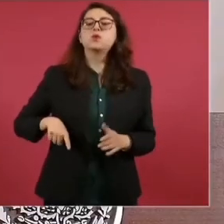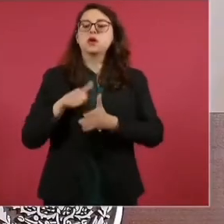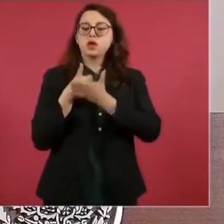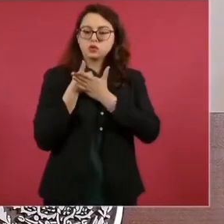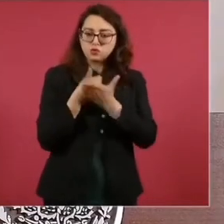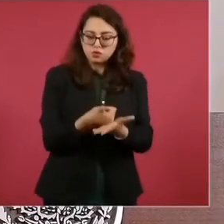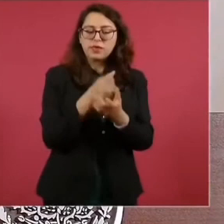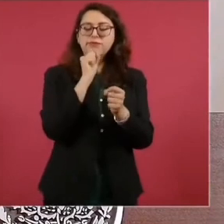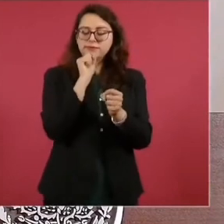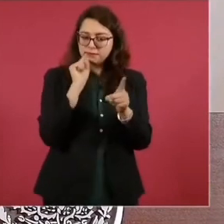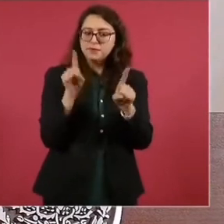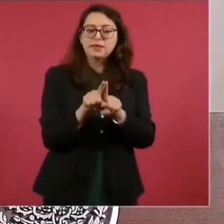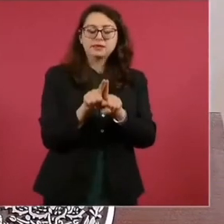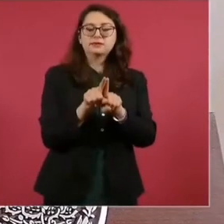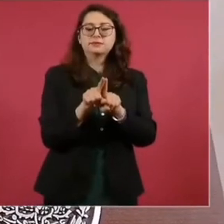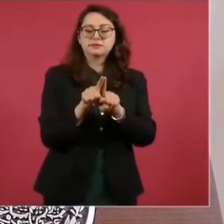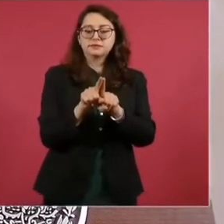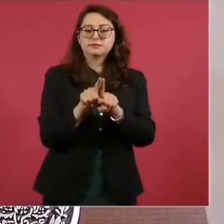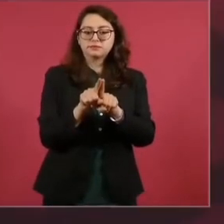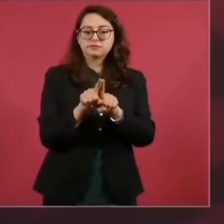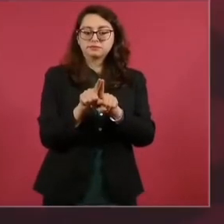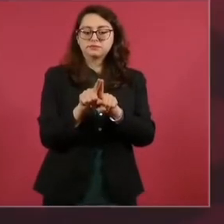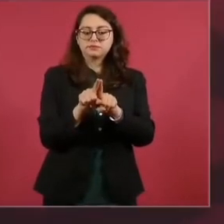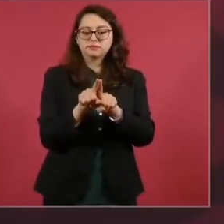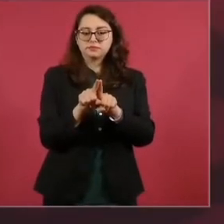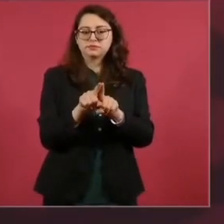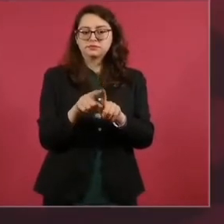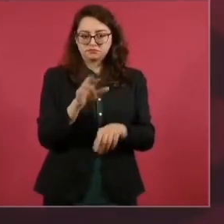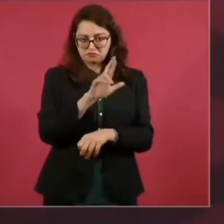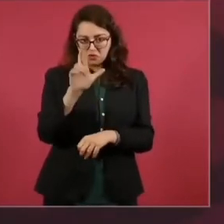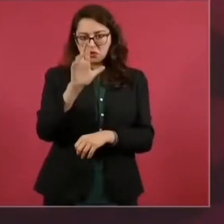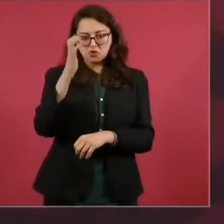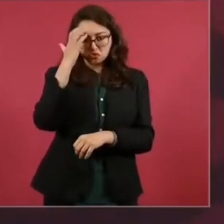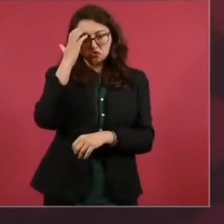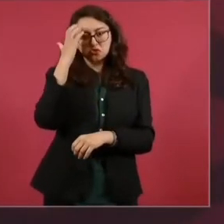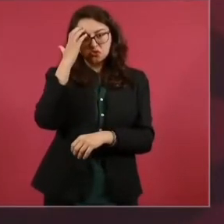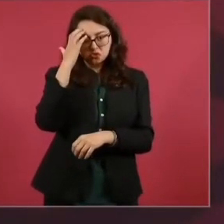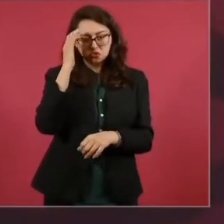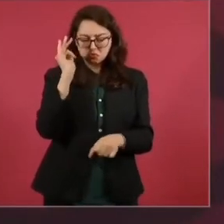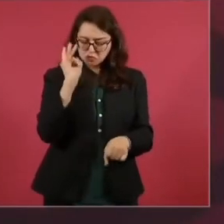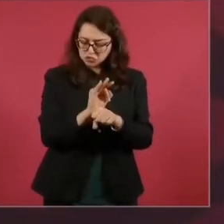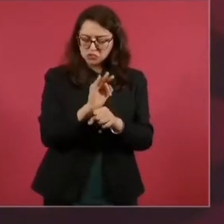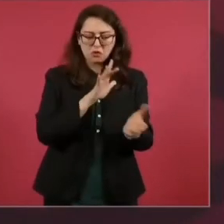con nuestro reconocimiento y apoyo.